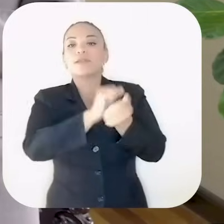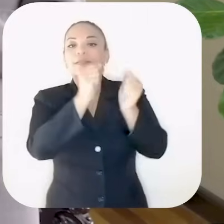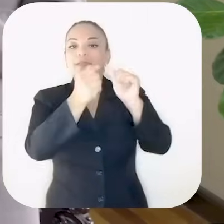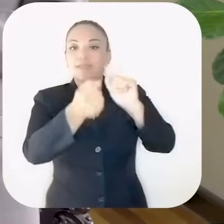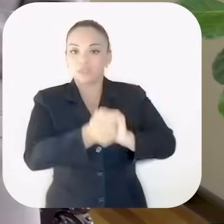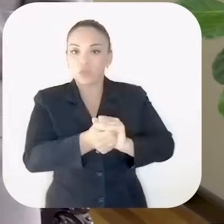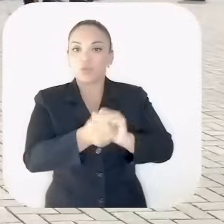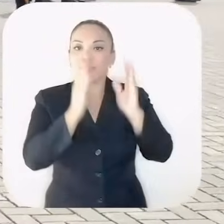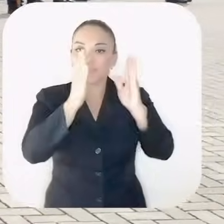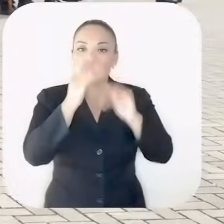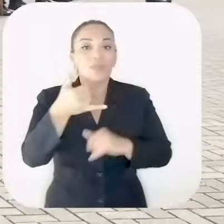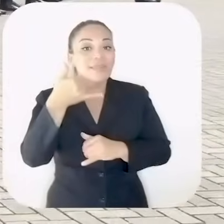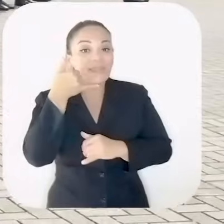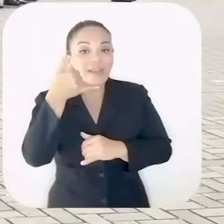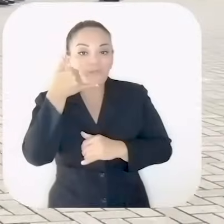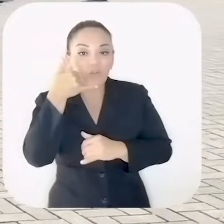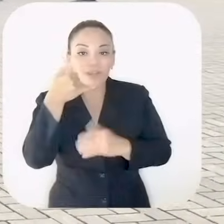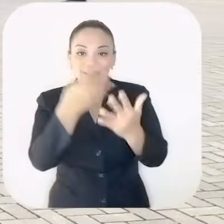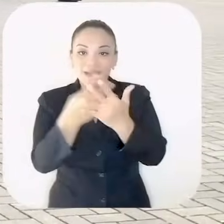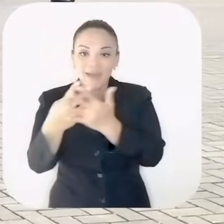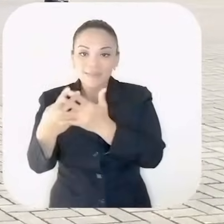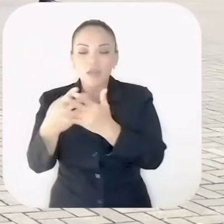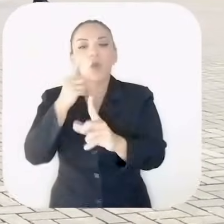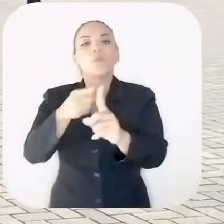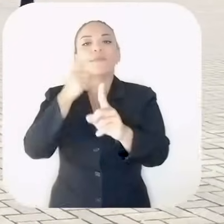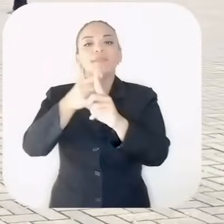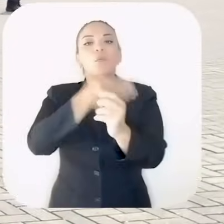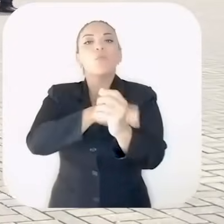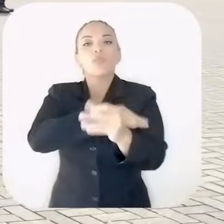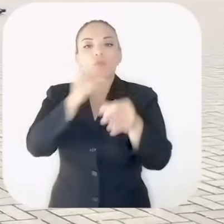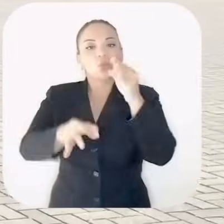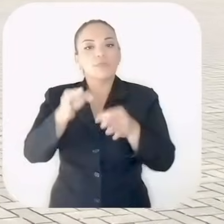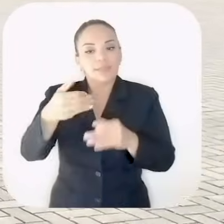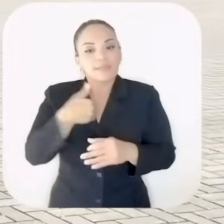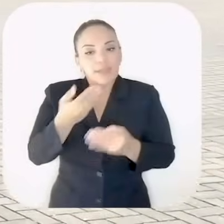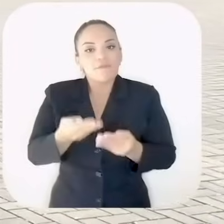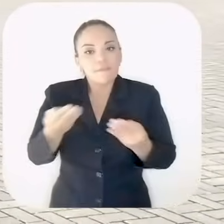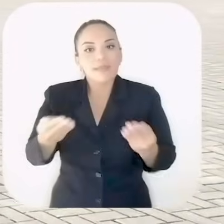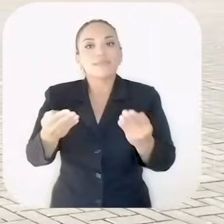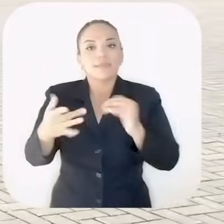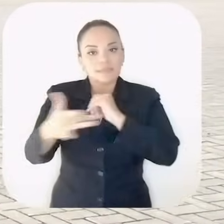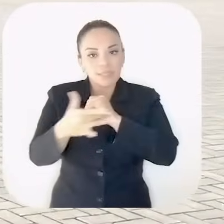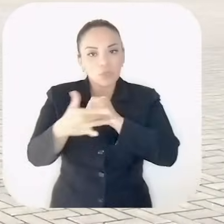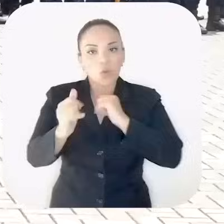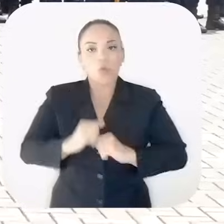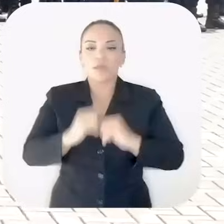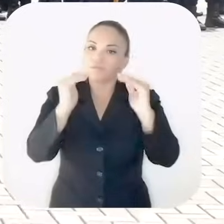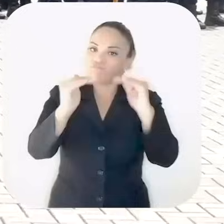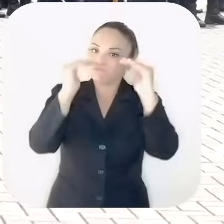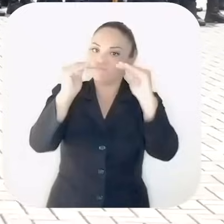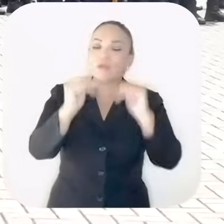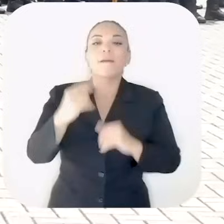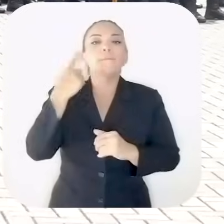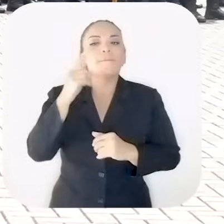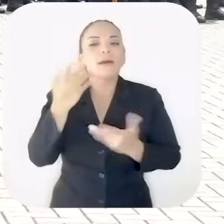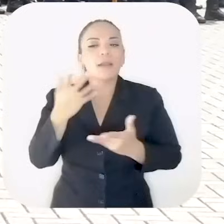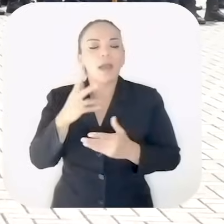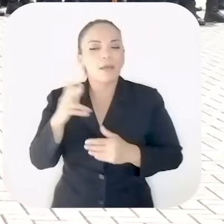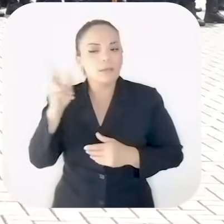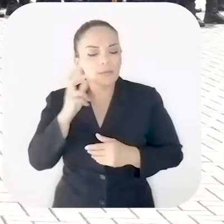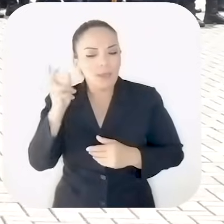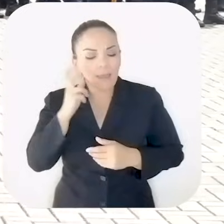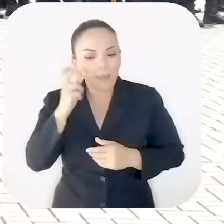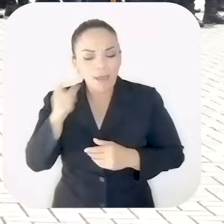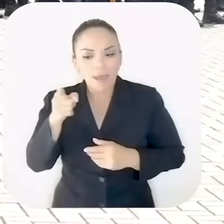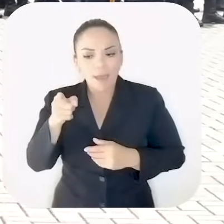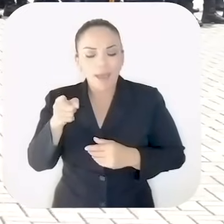intervenciones telefónicas, que busca que el Poder Judicial tenga herramientas tecnológicas de primera para escuchar los